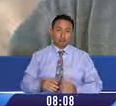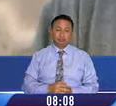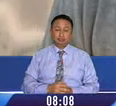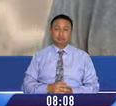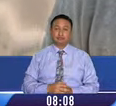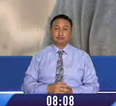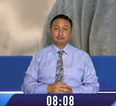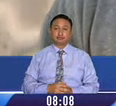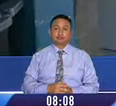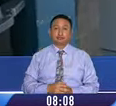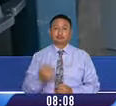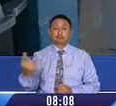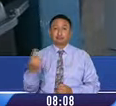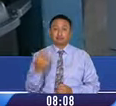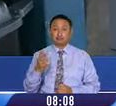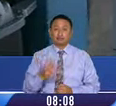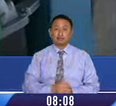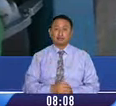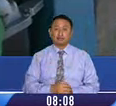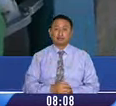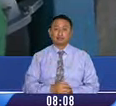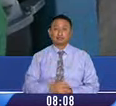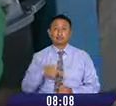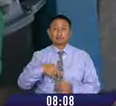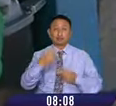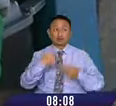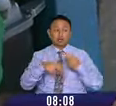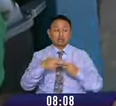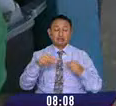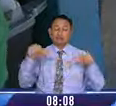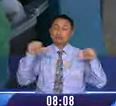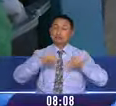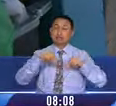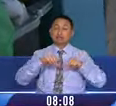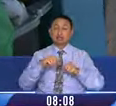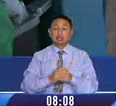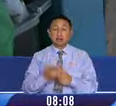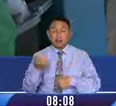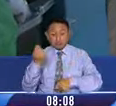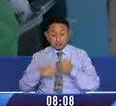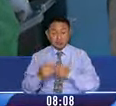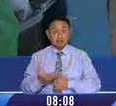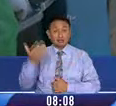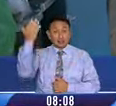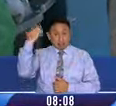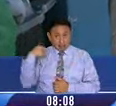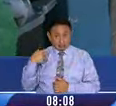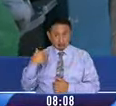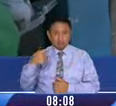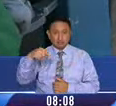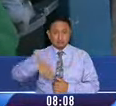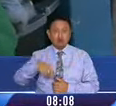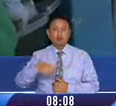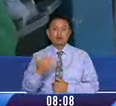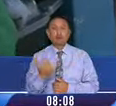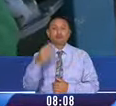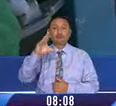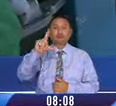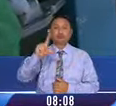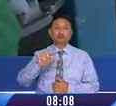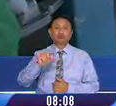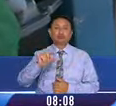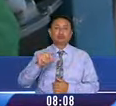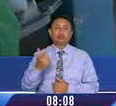tenemos clientes. Estamos mal en los locales, no tenemos esa, como antes vendíamos, ahora estamos abajo en el